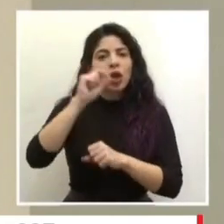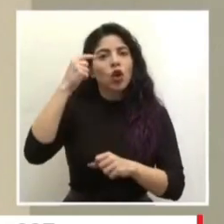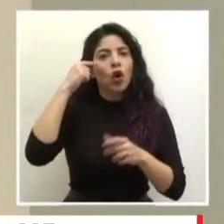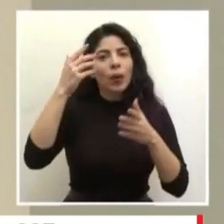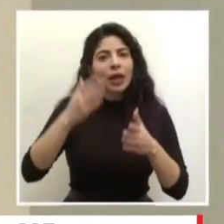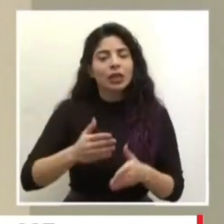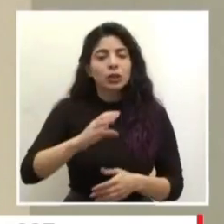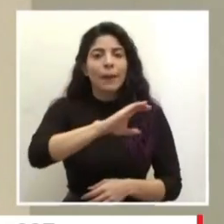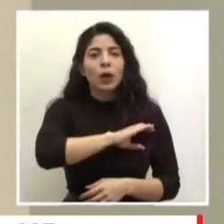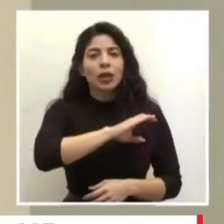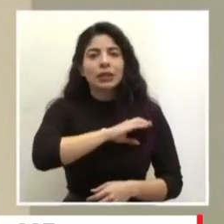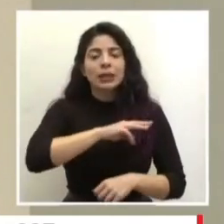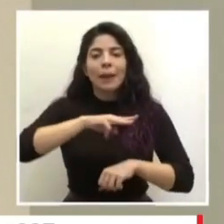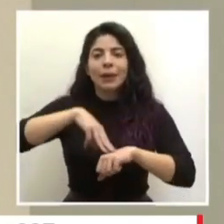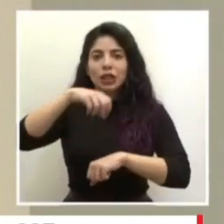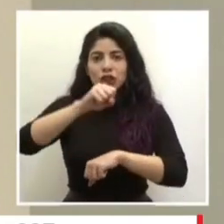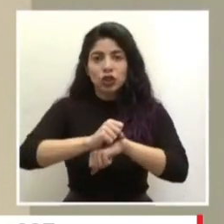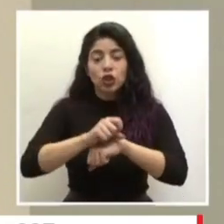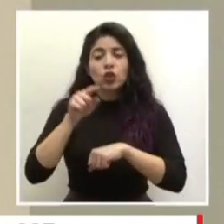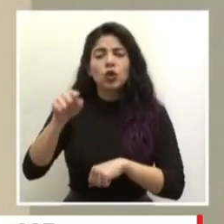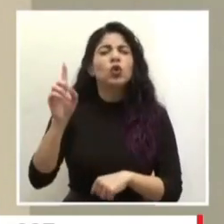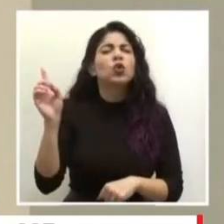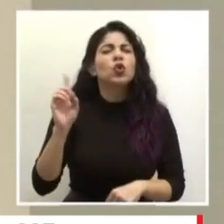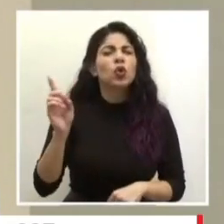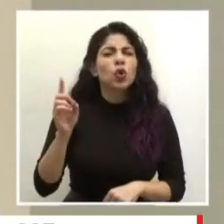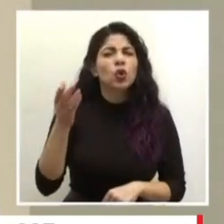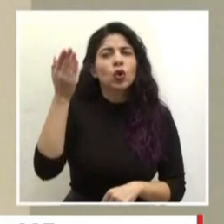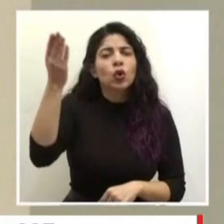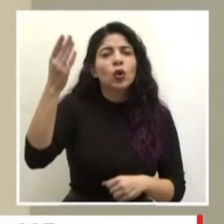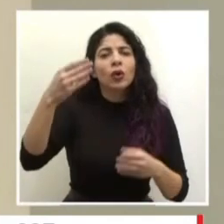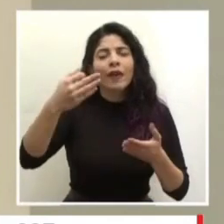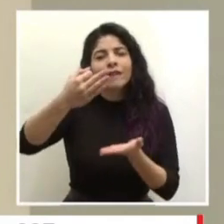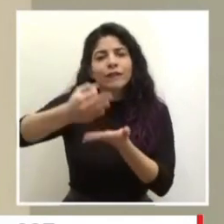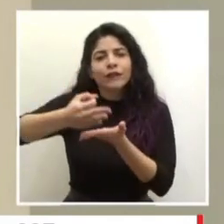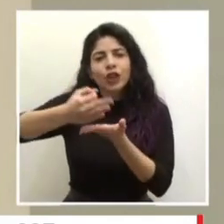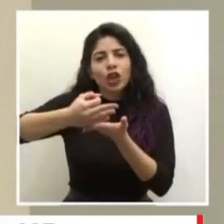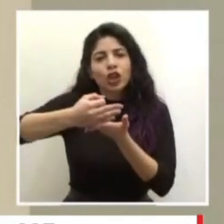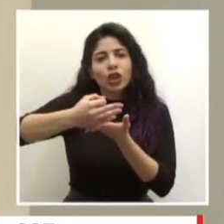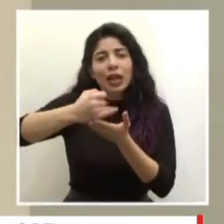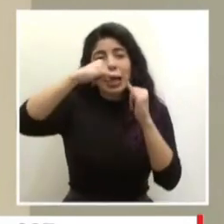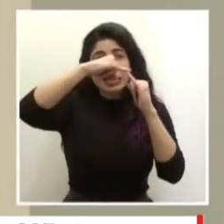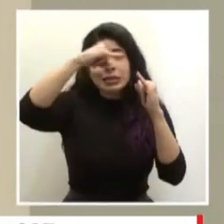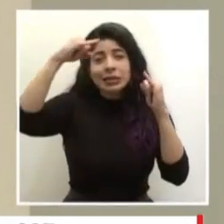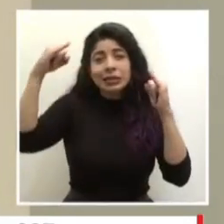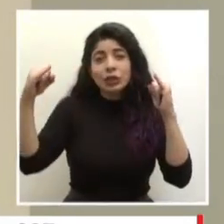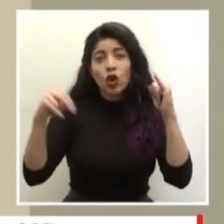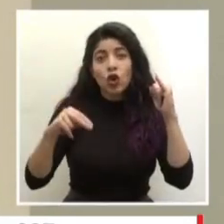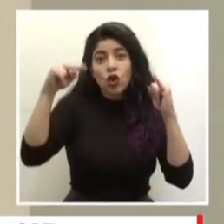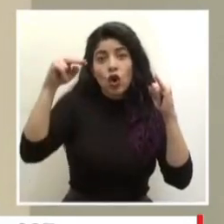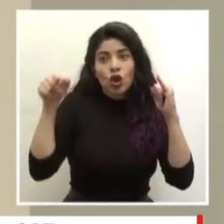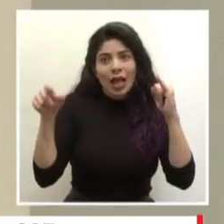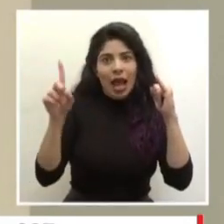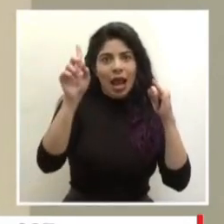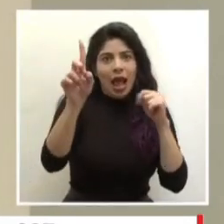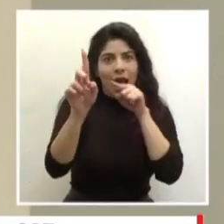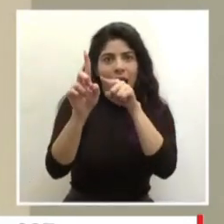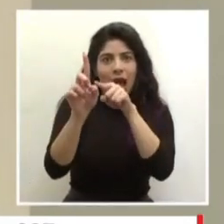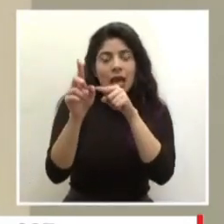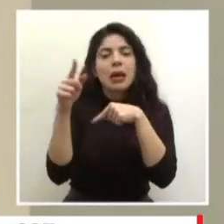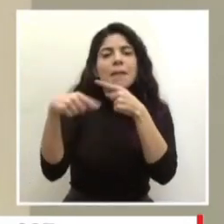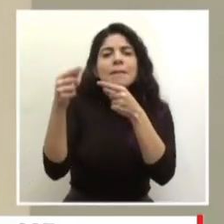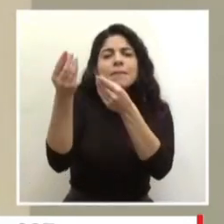y Policía, don Michael Soto, quien se encuentra en el cordón fronterizo norte del país y nos dará un balance de